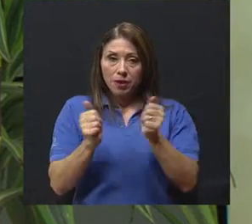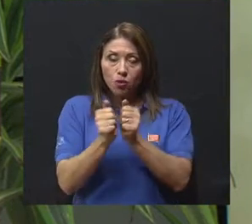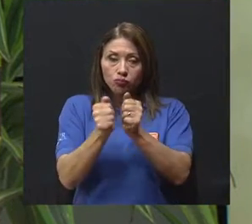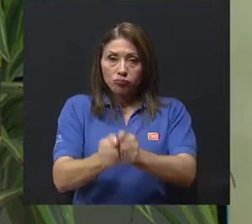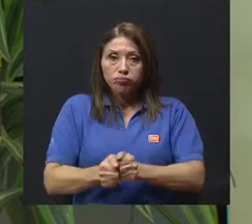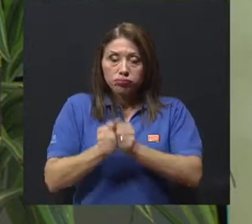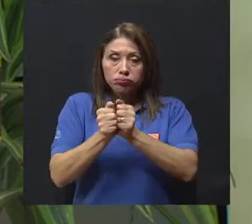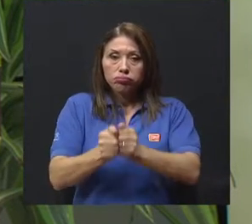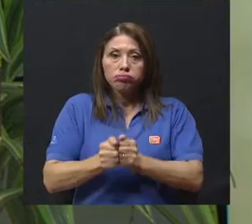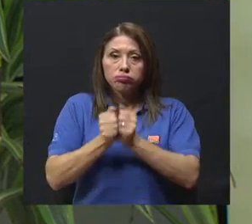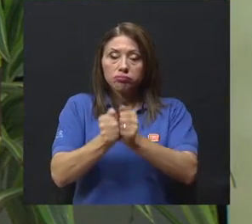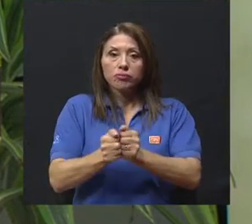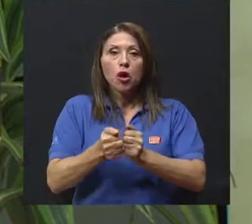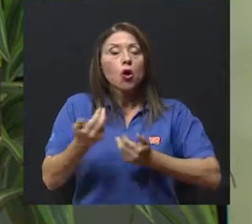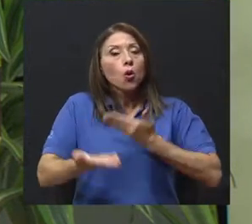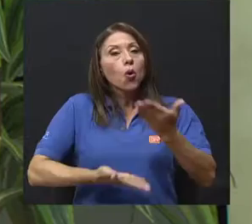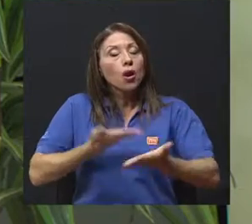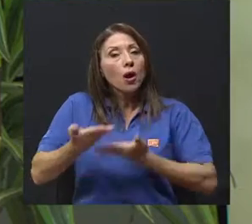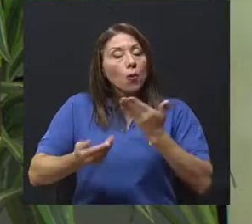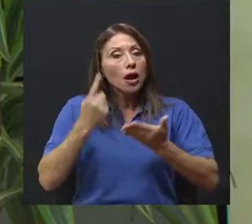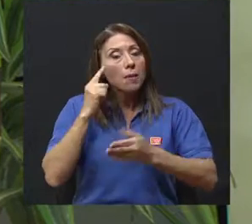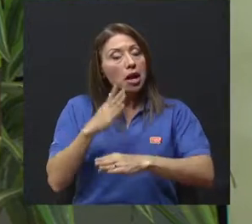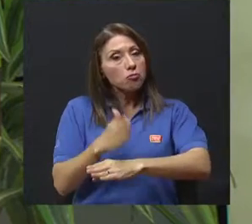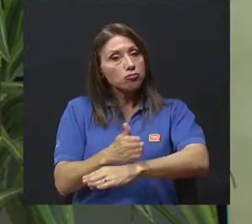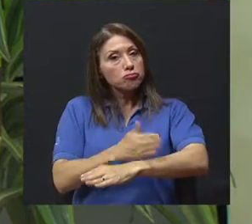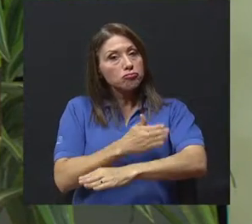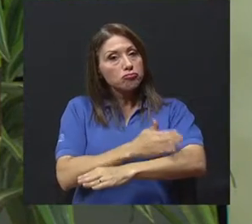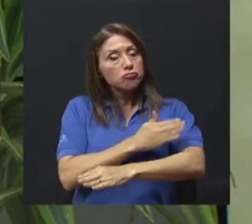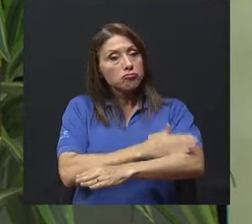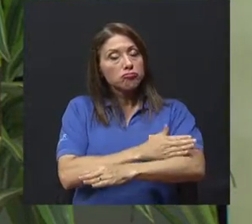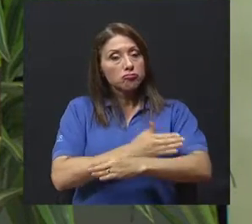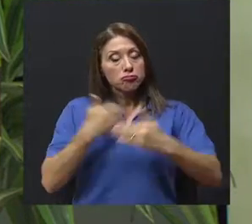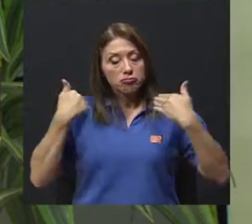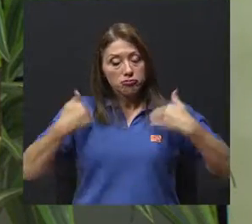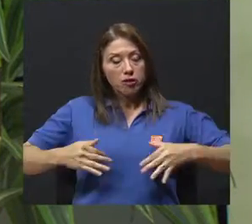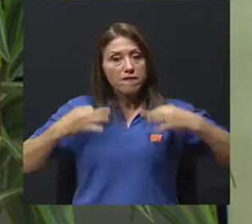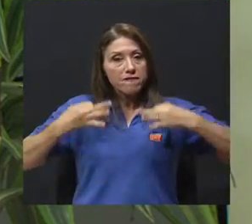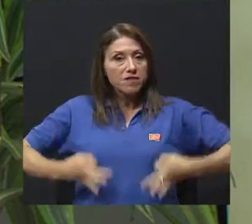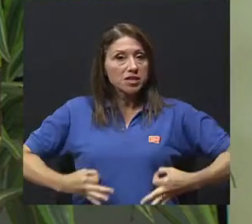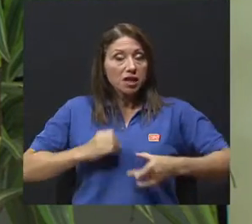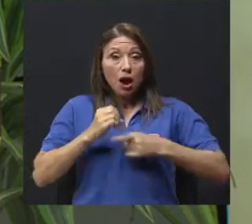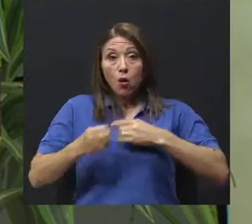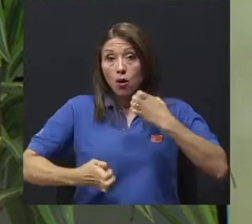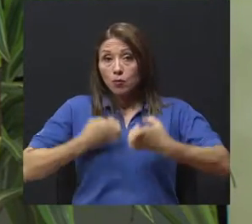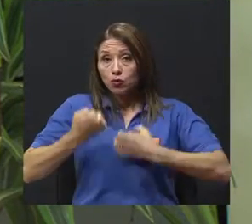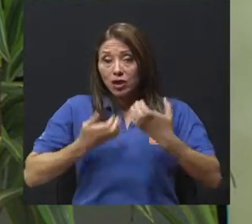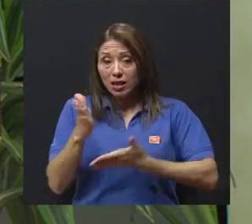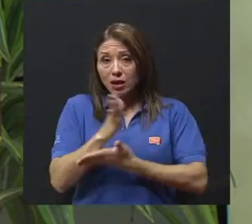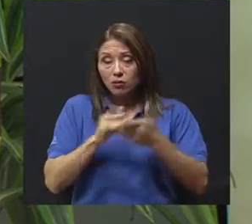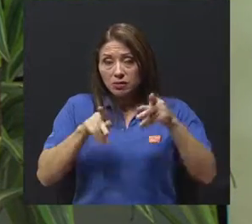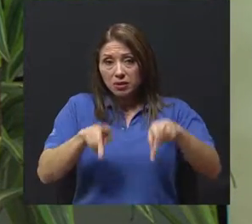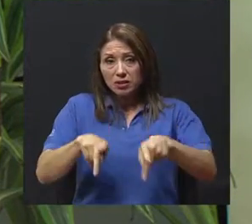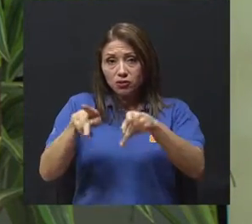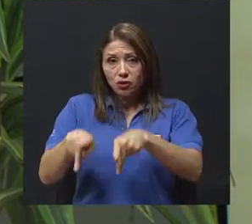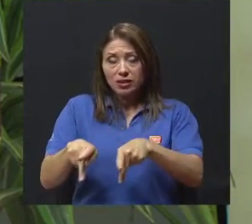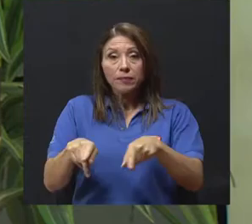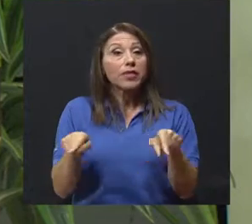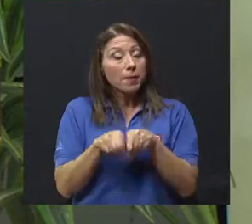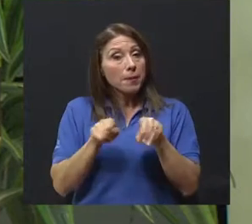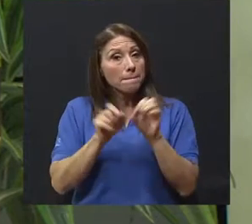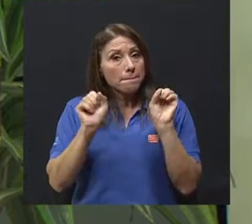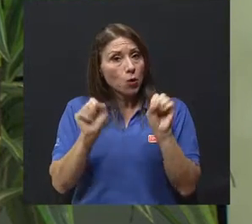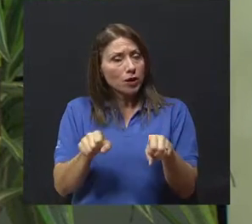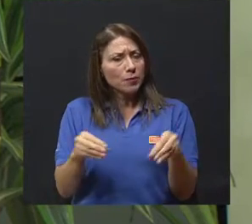colabora en la mejora de las situaciones físicas o emocionales que sufren algunas personas incluso podríamos